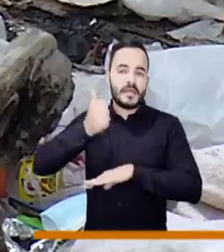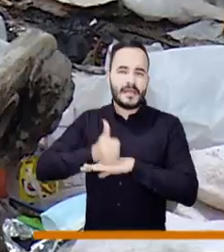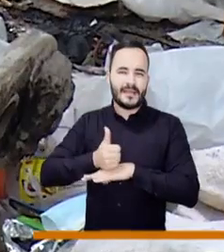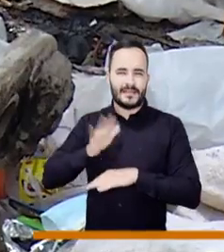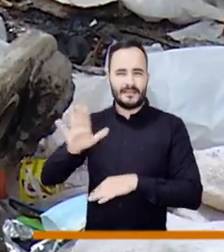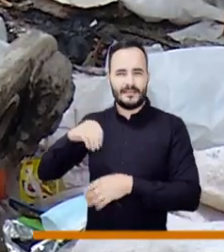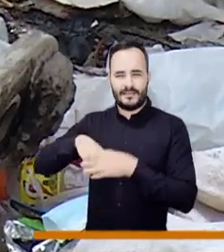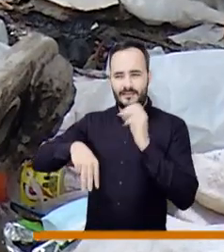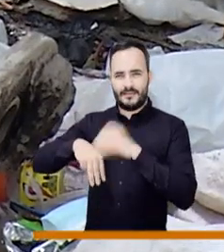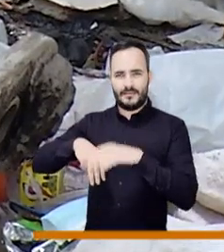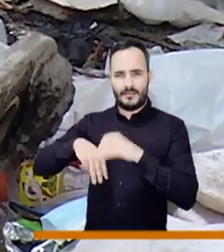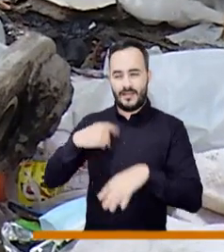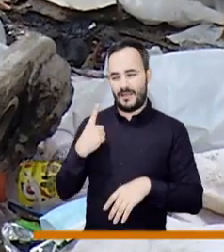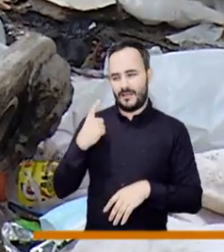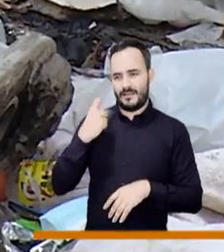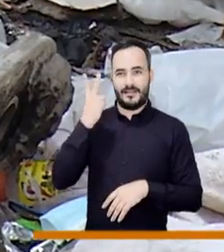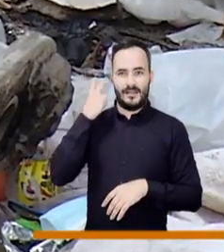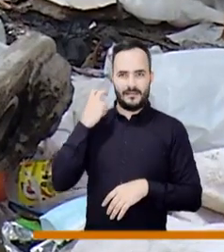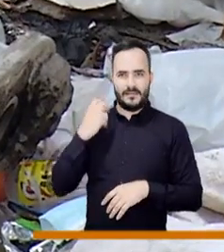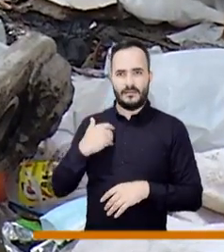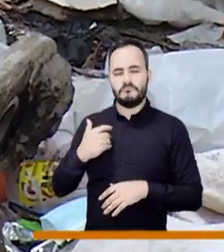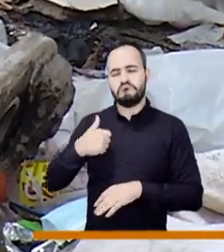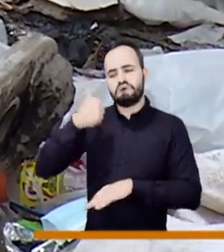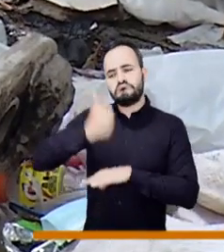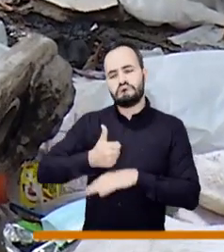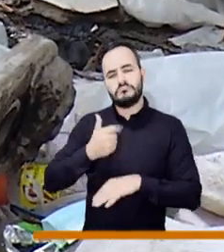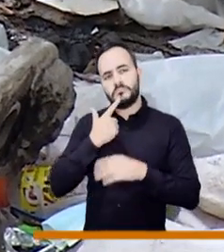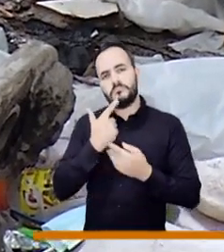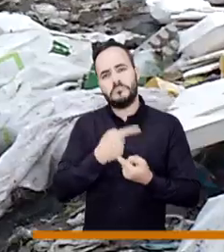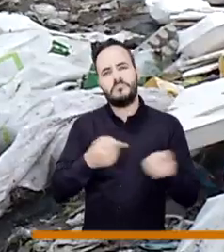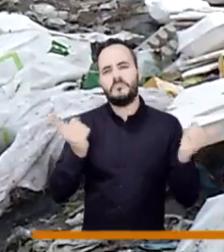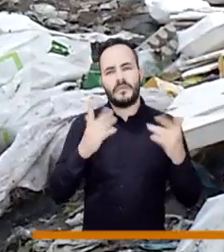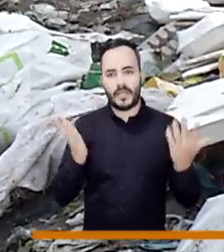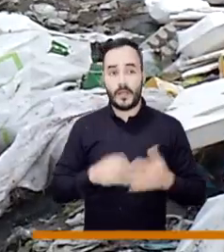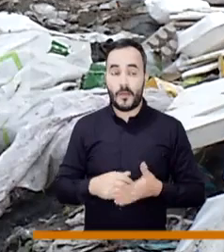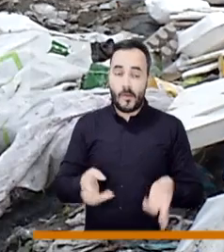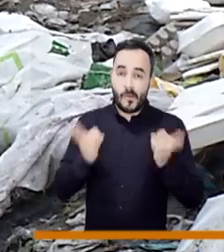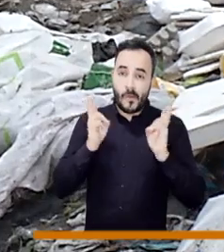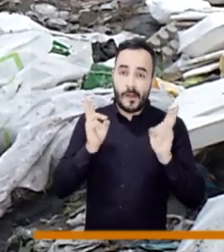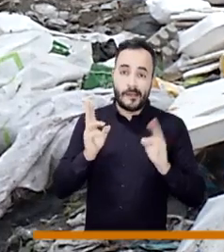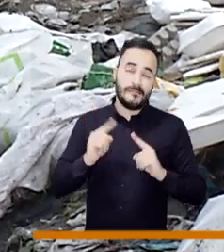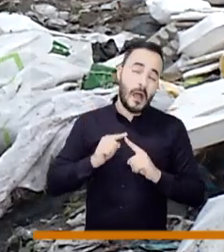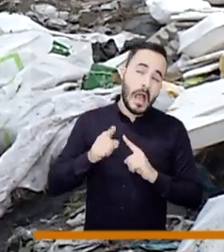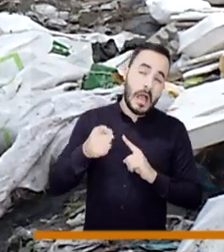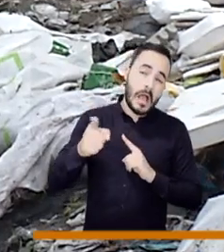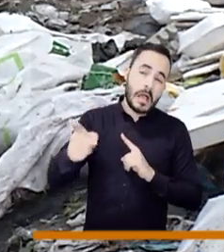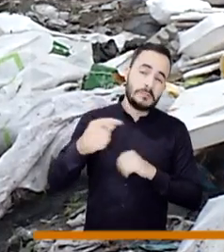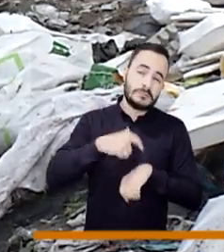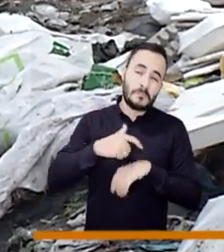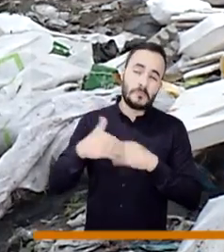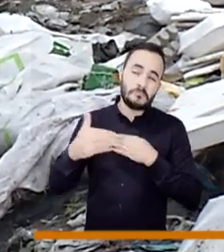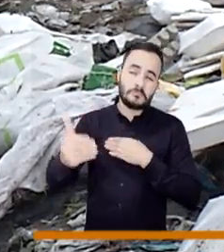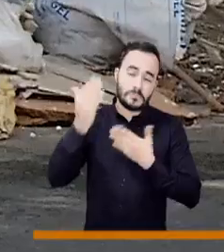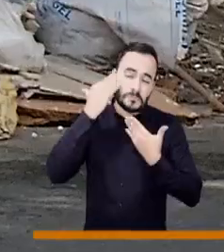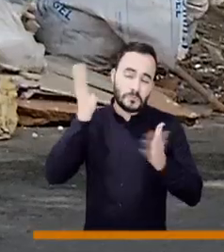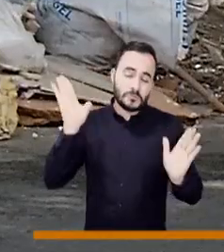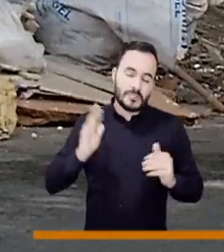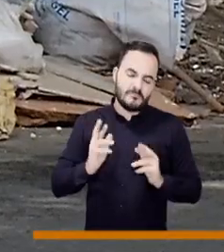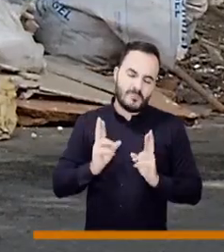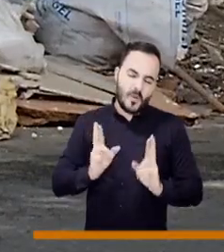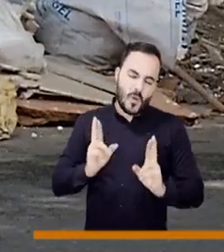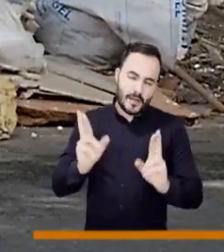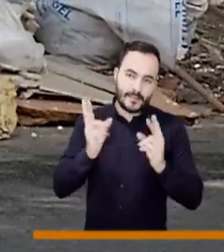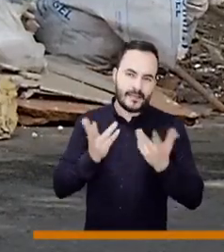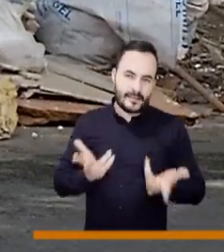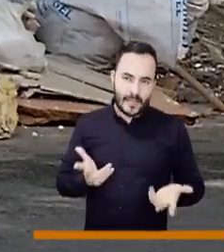gerente sale a decir en la sesión de antier, que entonces en un escenario que ojalá fuera no muy lejano, muy